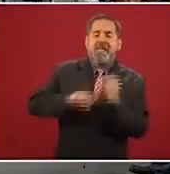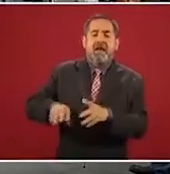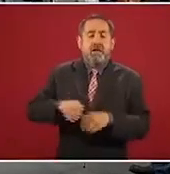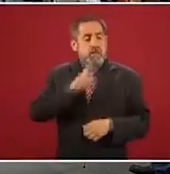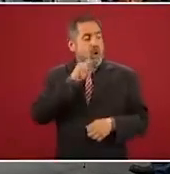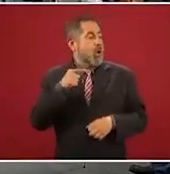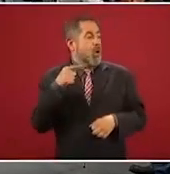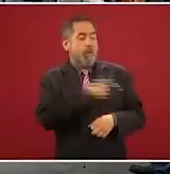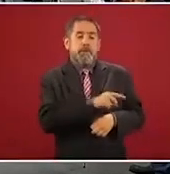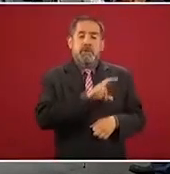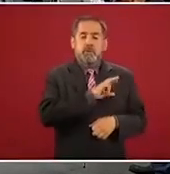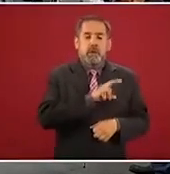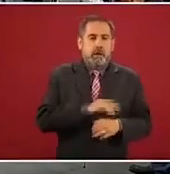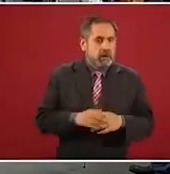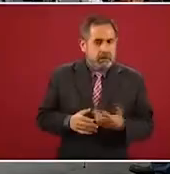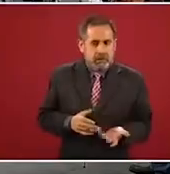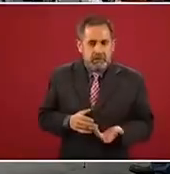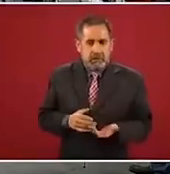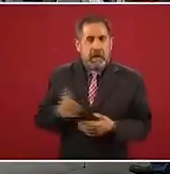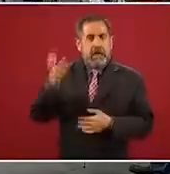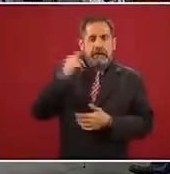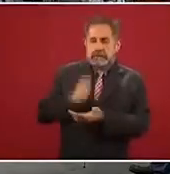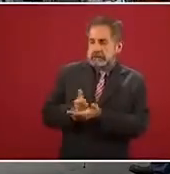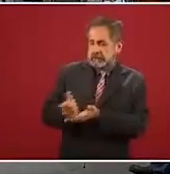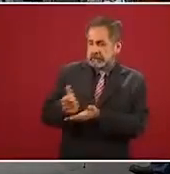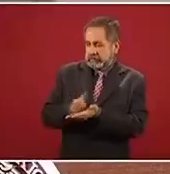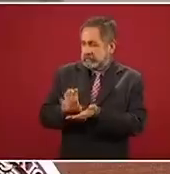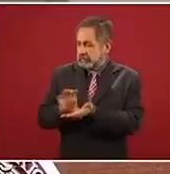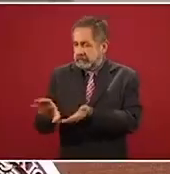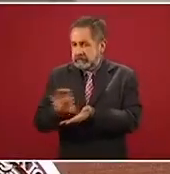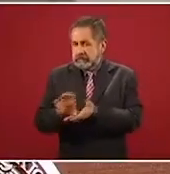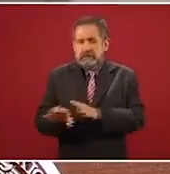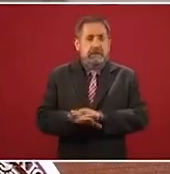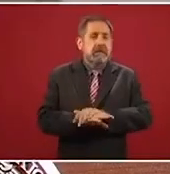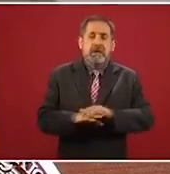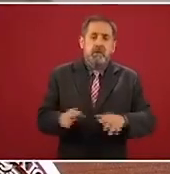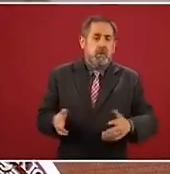Bueno, las subrogaciones,